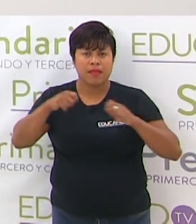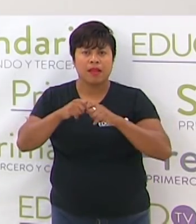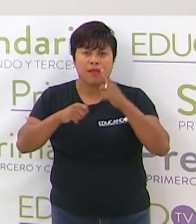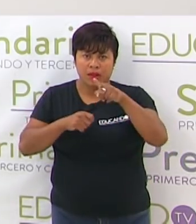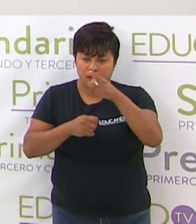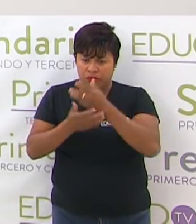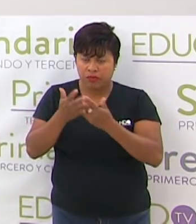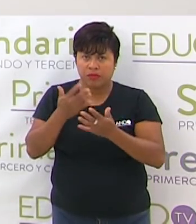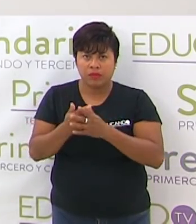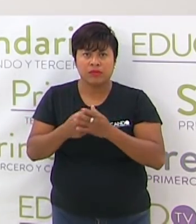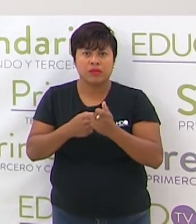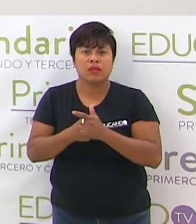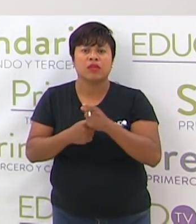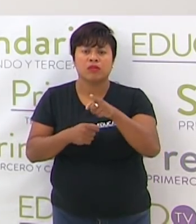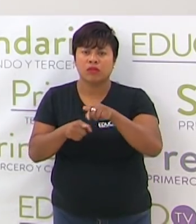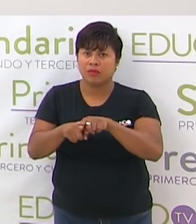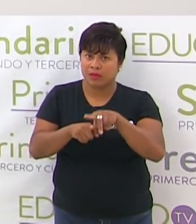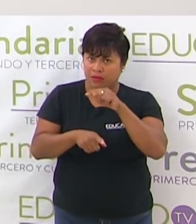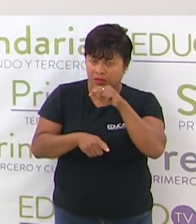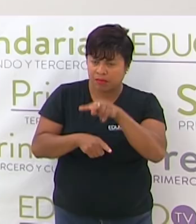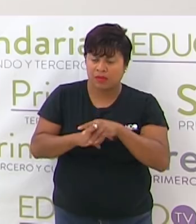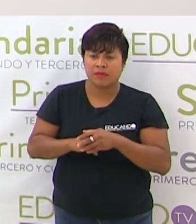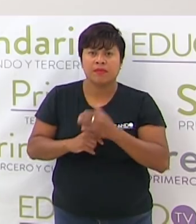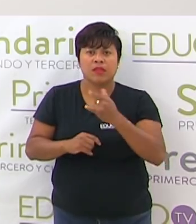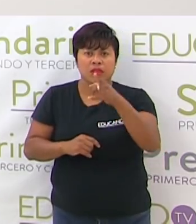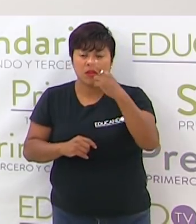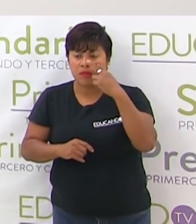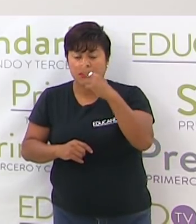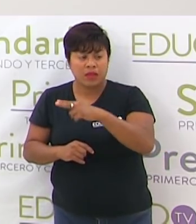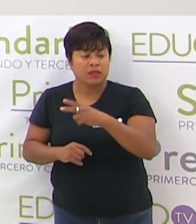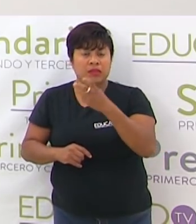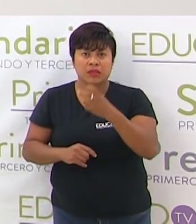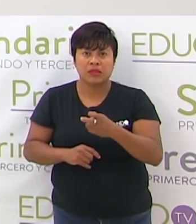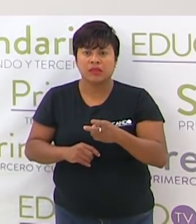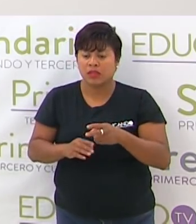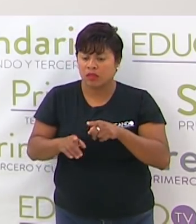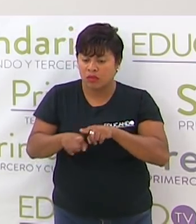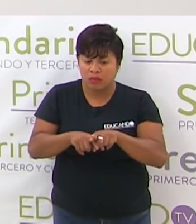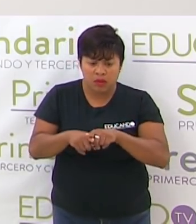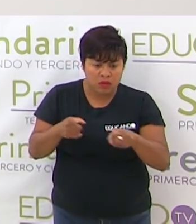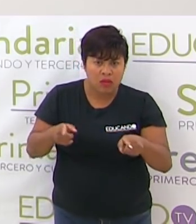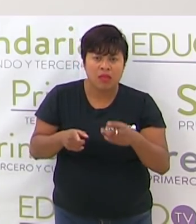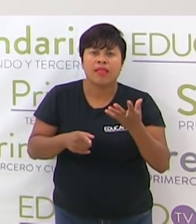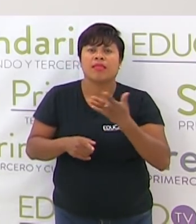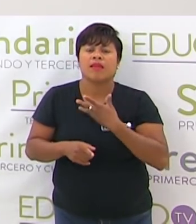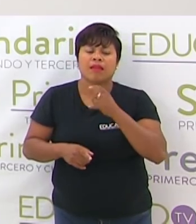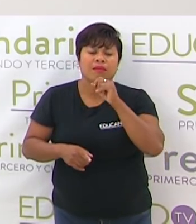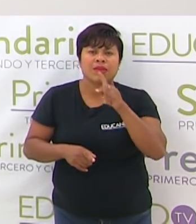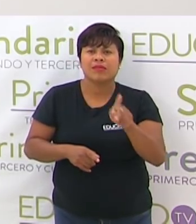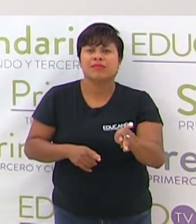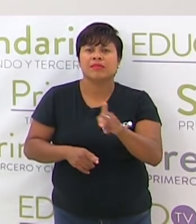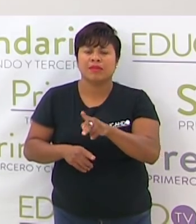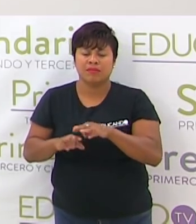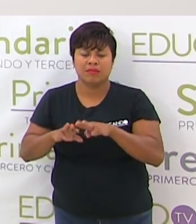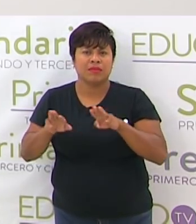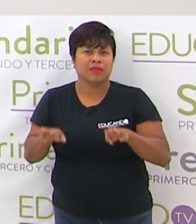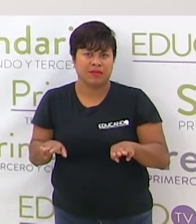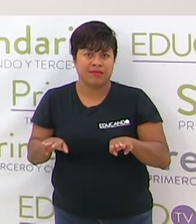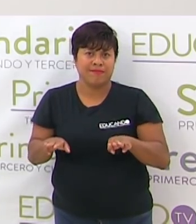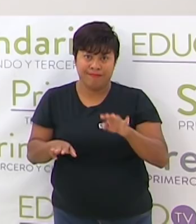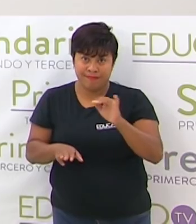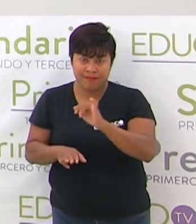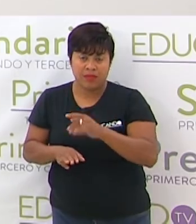tela para que hagas algo y le dé a tu hermano también, y tú veas más grande el de tu hermano y resulta que tiene la misma